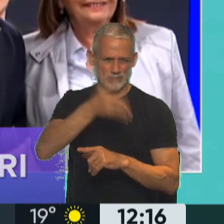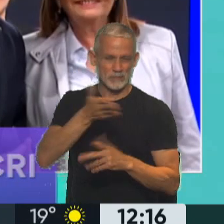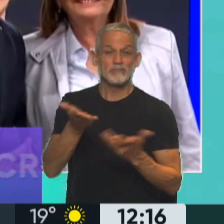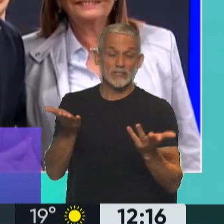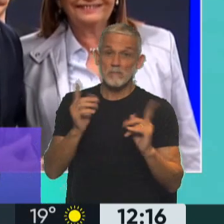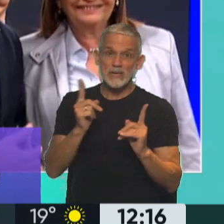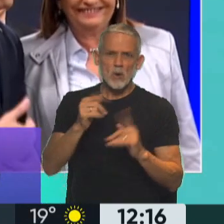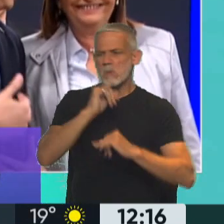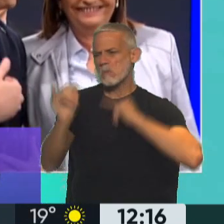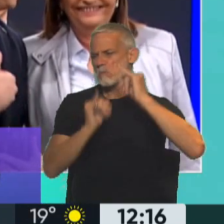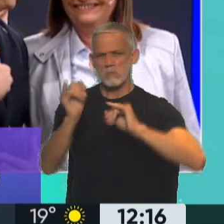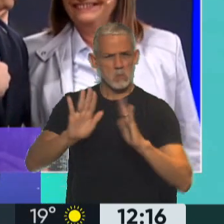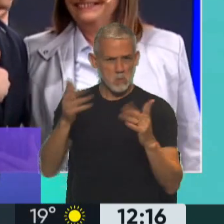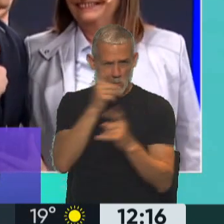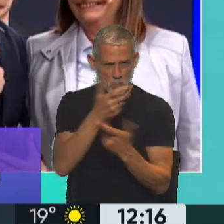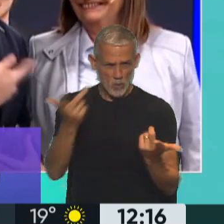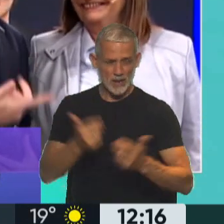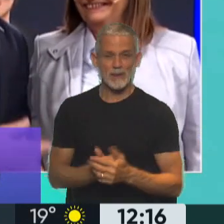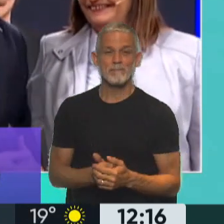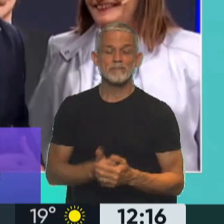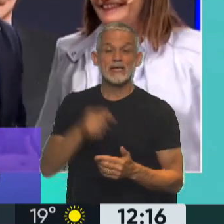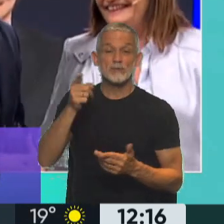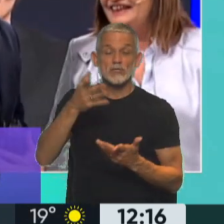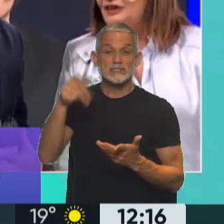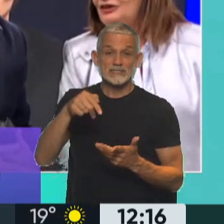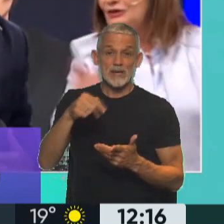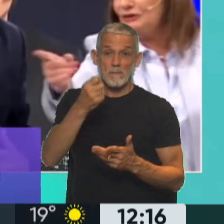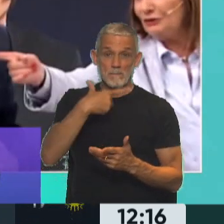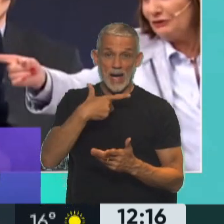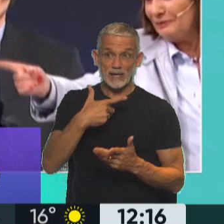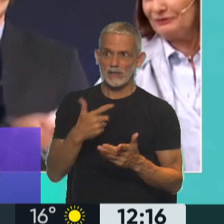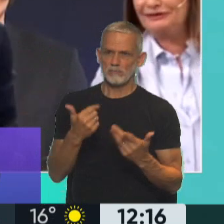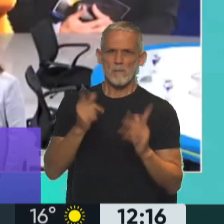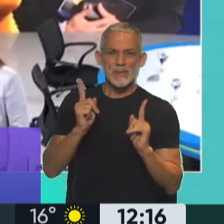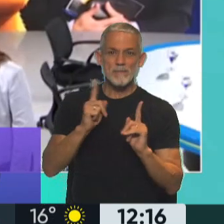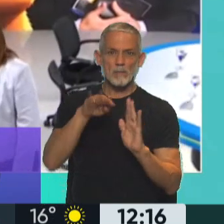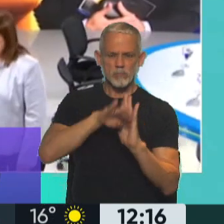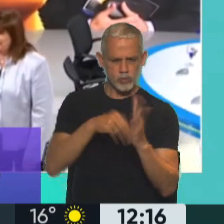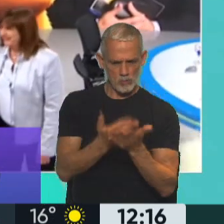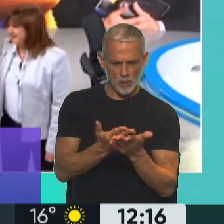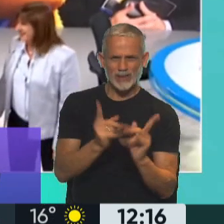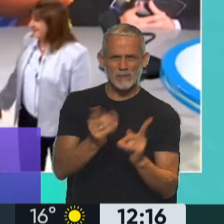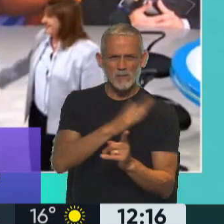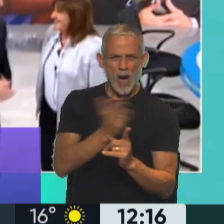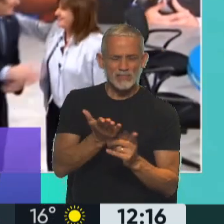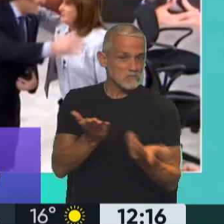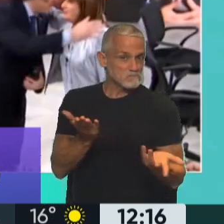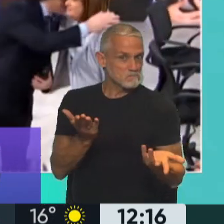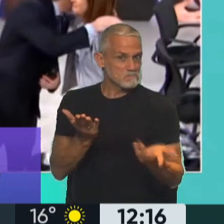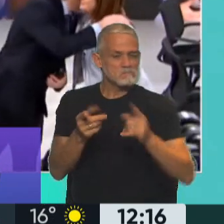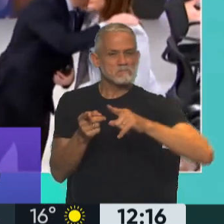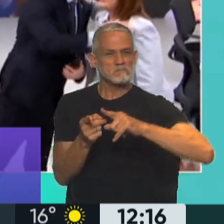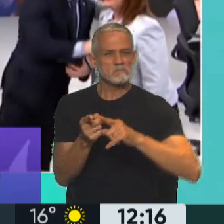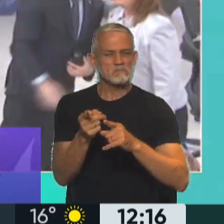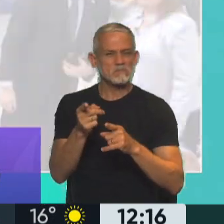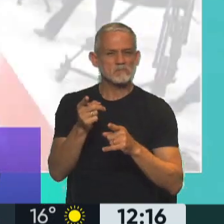Ahora, en este caso sí me parece que lo que no puede él presentarse con esas propuestas que son inclusive en